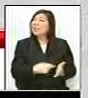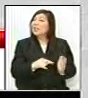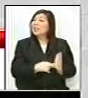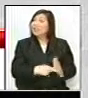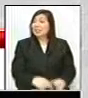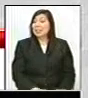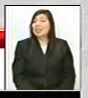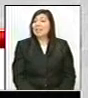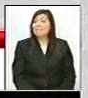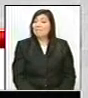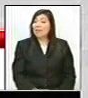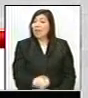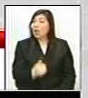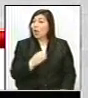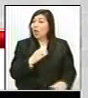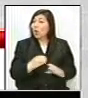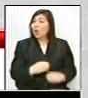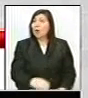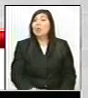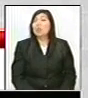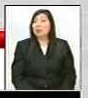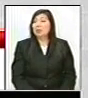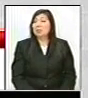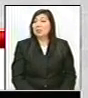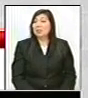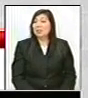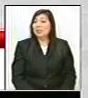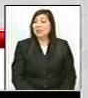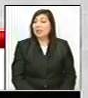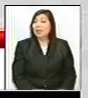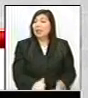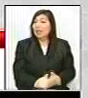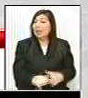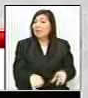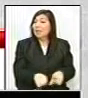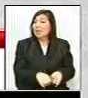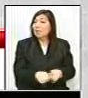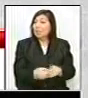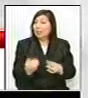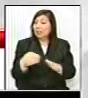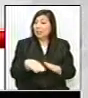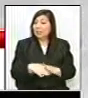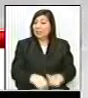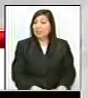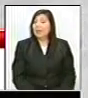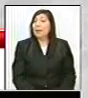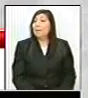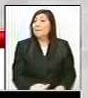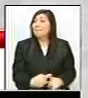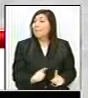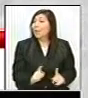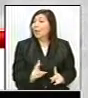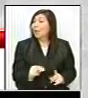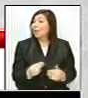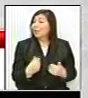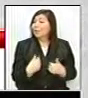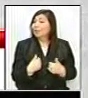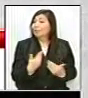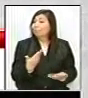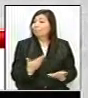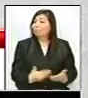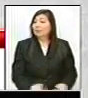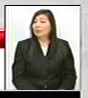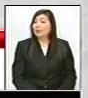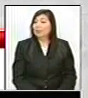ha sido al otro día de la conversación de Walter Ríos, se infiere de que él también estaría involucrado. Sin embargo, no se ha tenido en cuenta ciertos